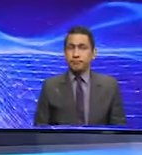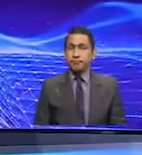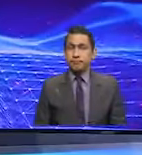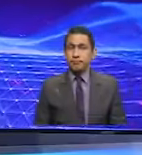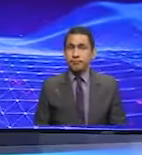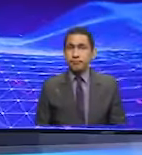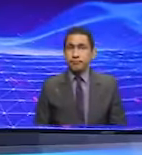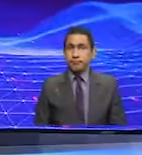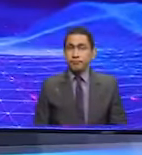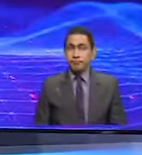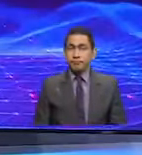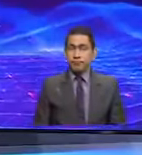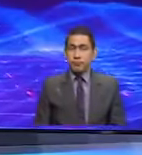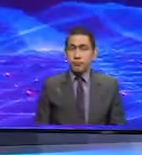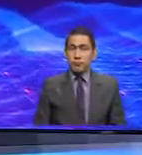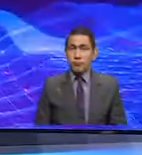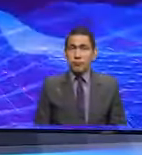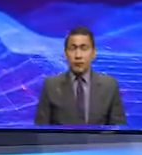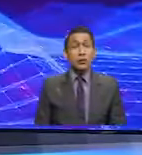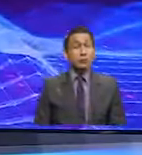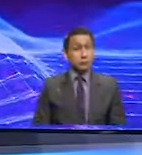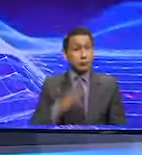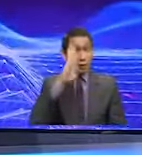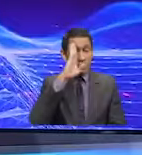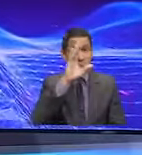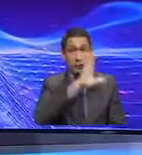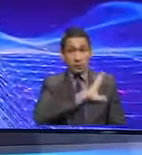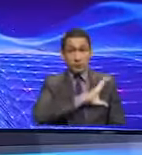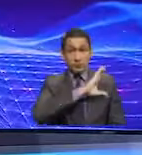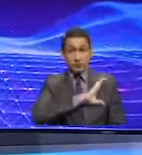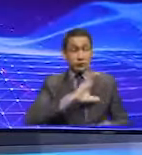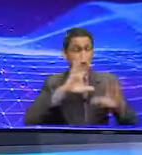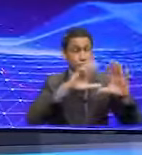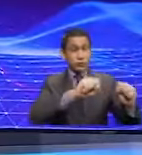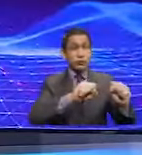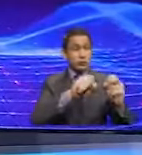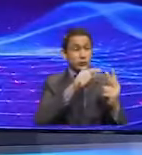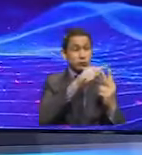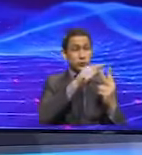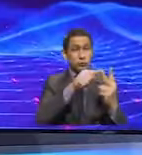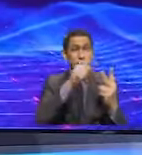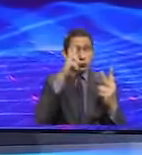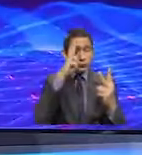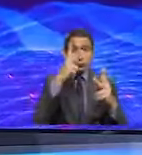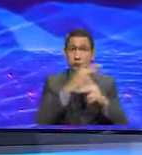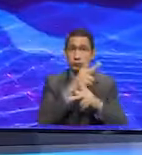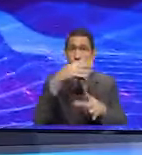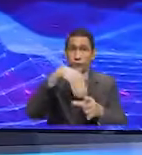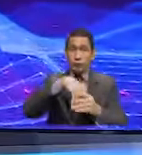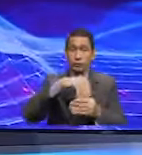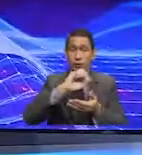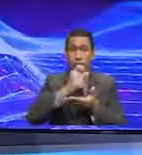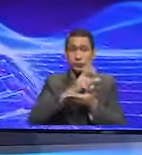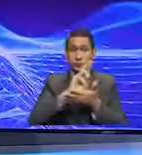Un nuevo golpe al terrorismo dio la policía con la captura de dos peligrosos delincuentes en el sur de Quito.